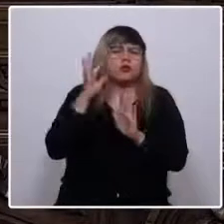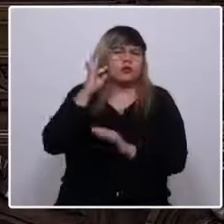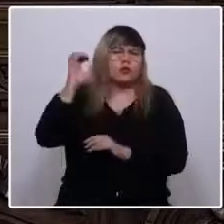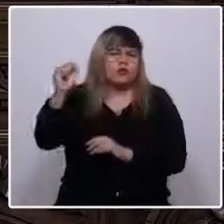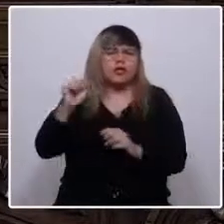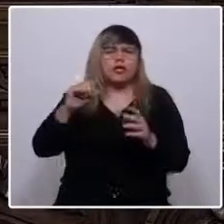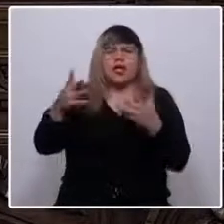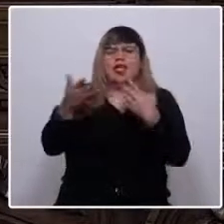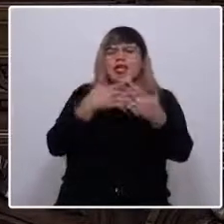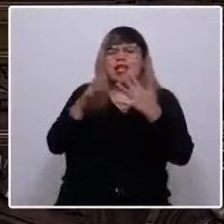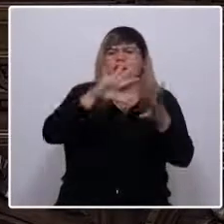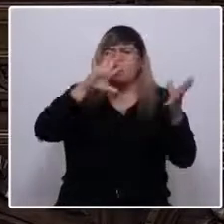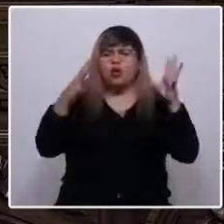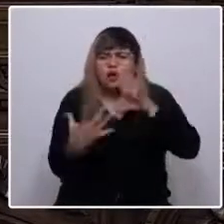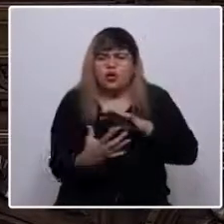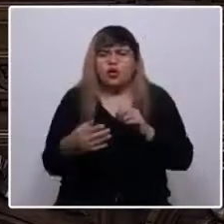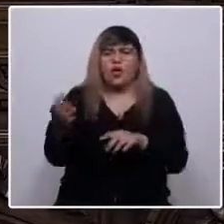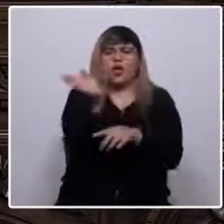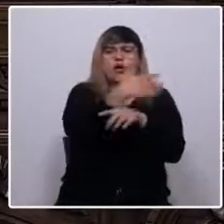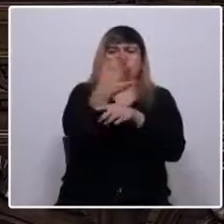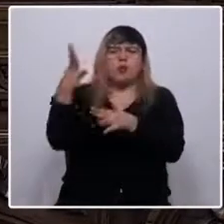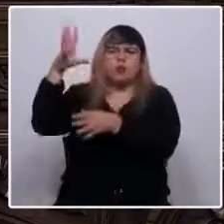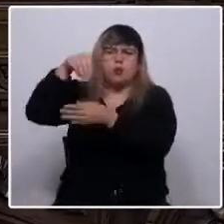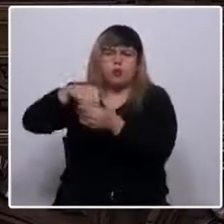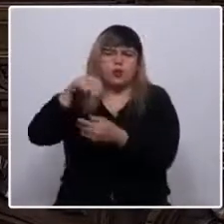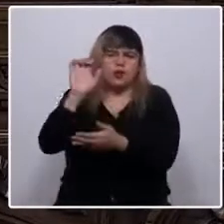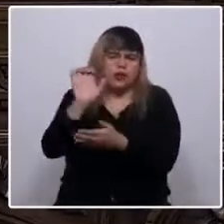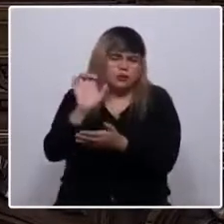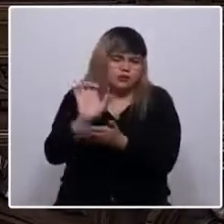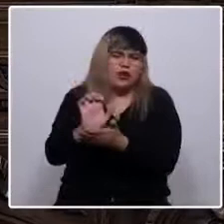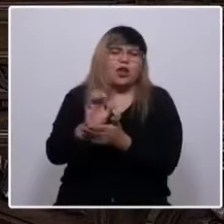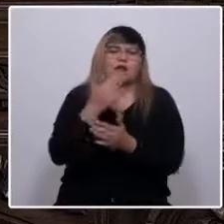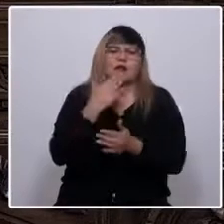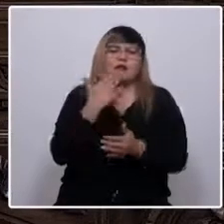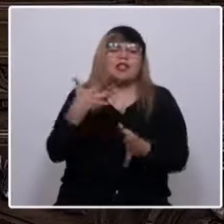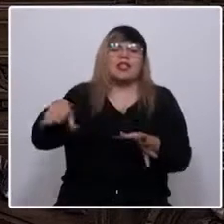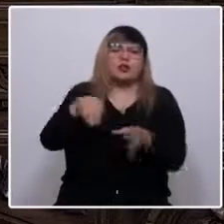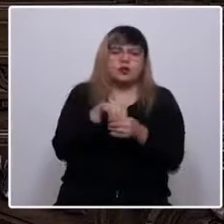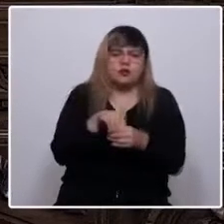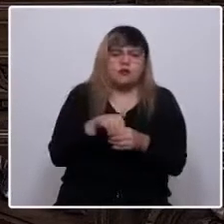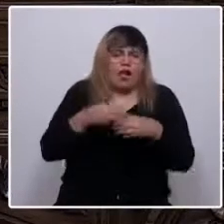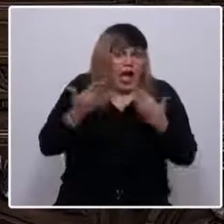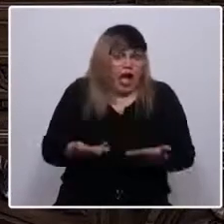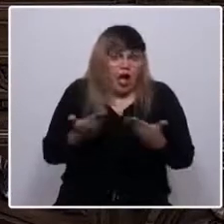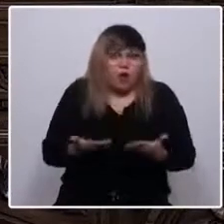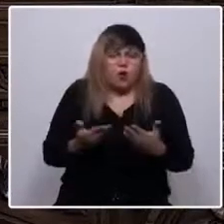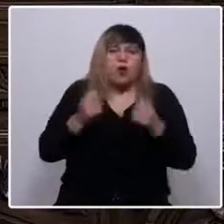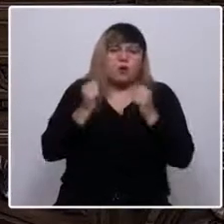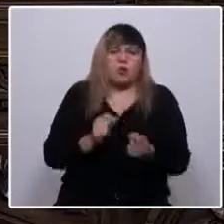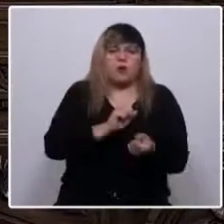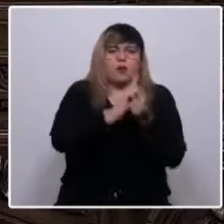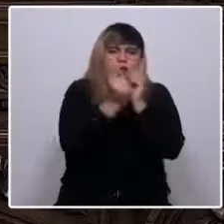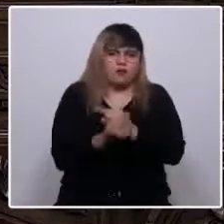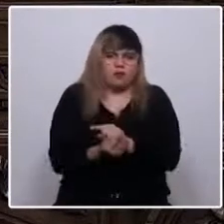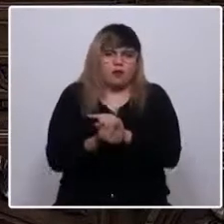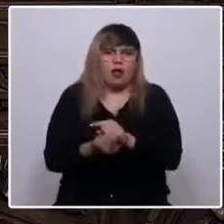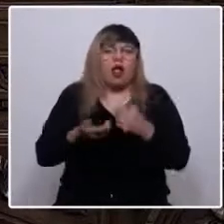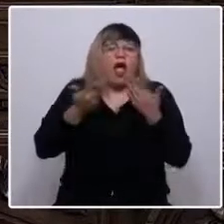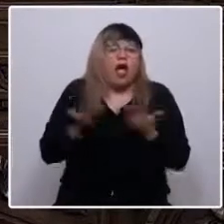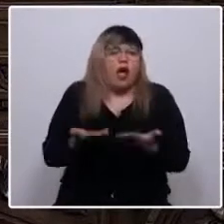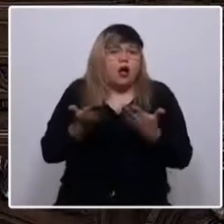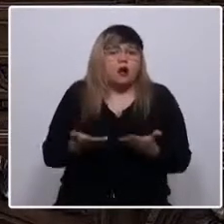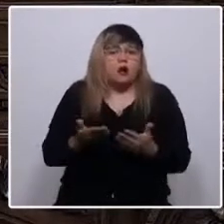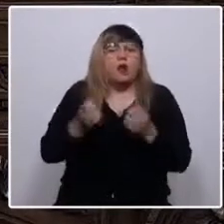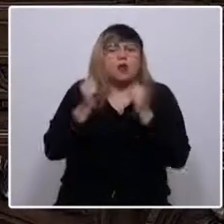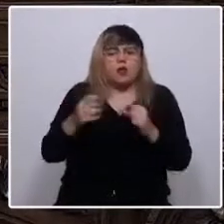descentralizada plurinacional e inclusiva estamos en el momento de las transformaciones estamos en el momento de ser